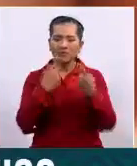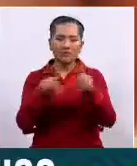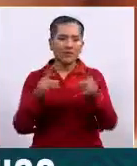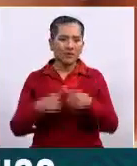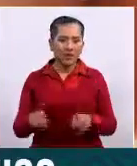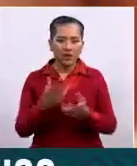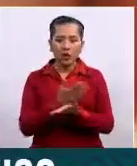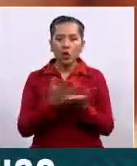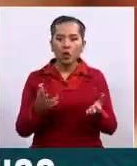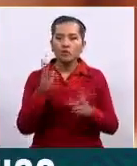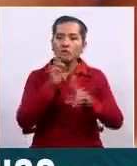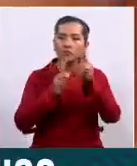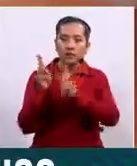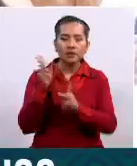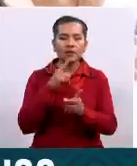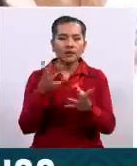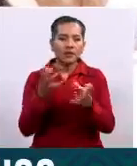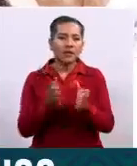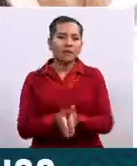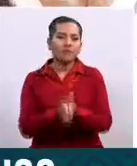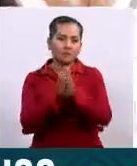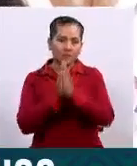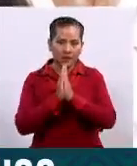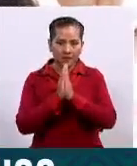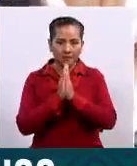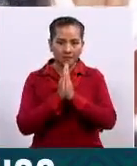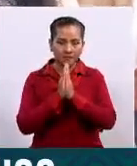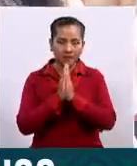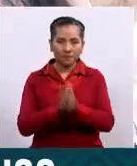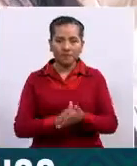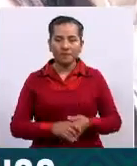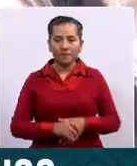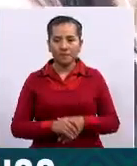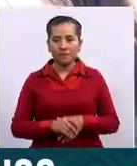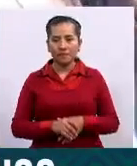que nuestra clientela nos pide, ¿no?